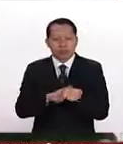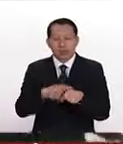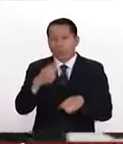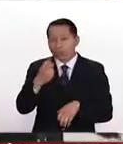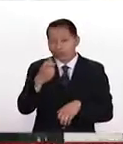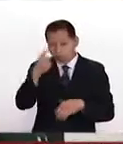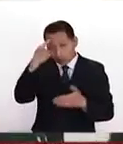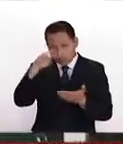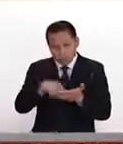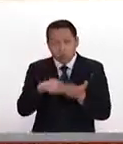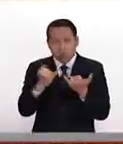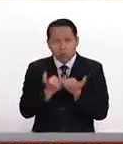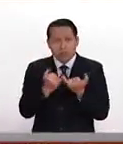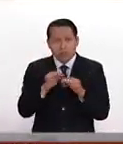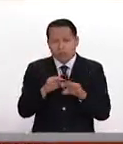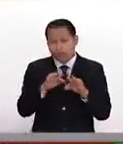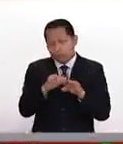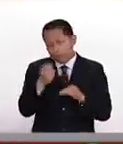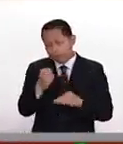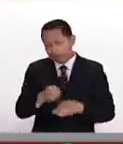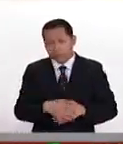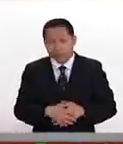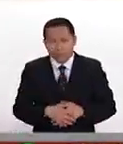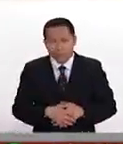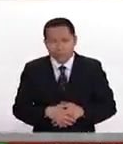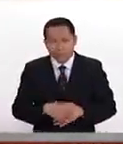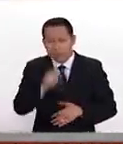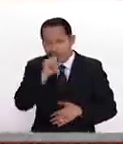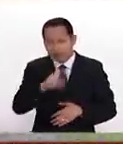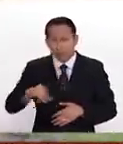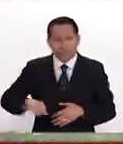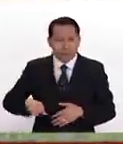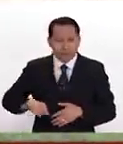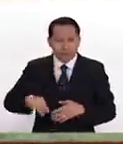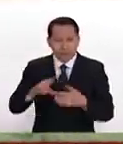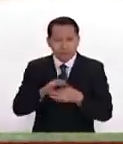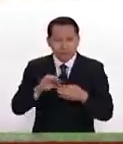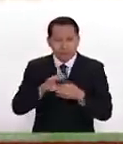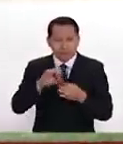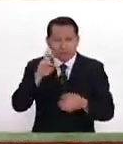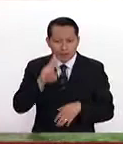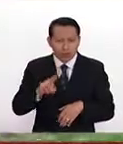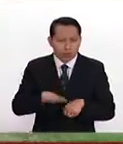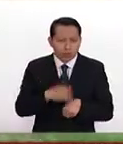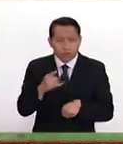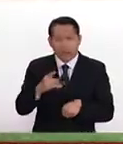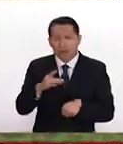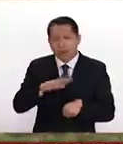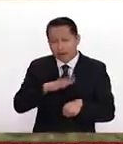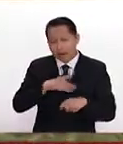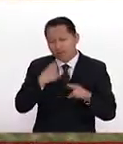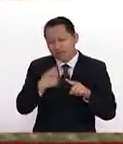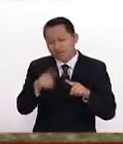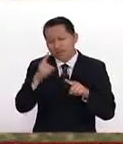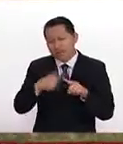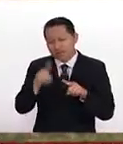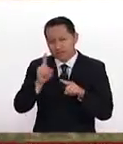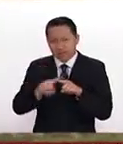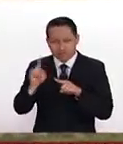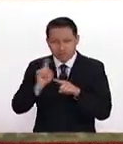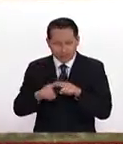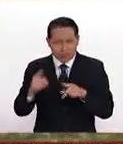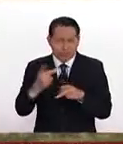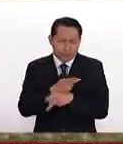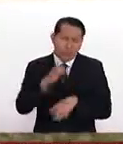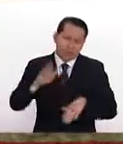creo que buena parte de su cuestionamiento es interesante lo que vamos a ver porque a pesar de todos estos cuestionamientos u otros